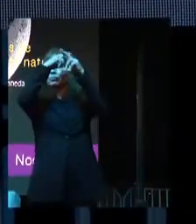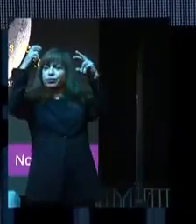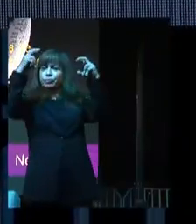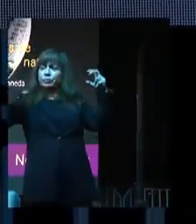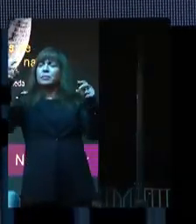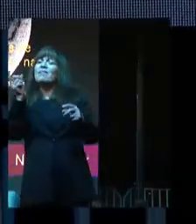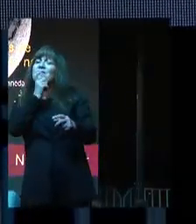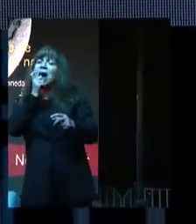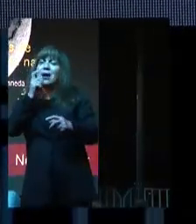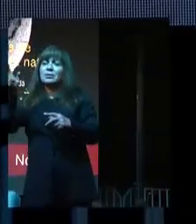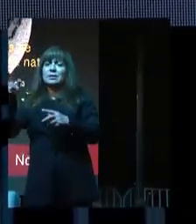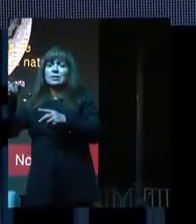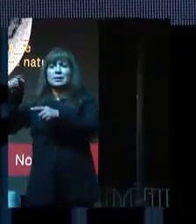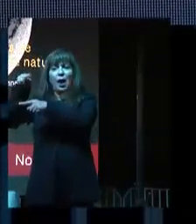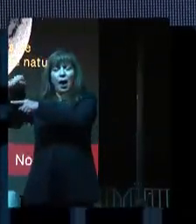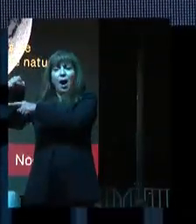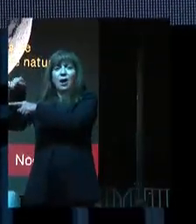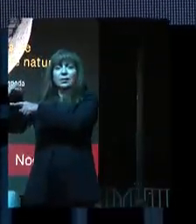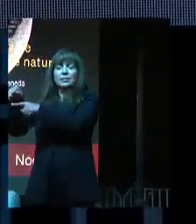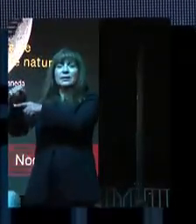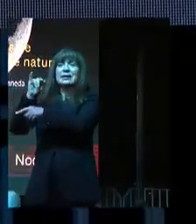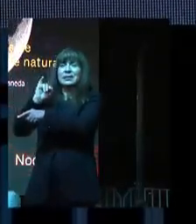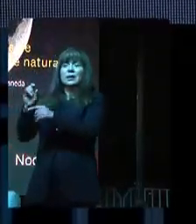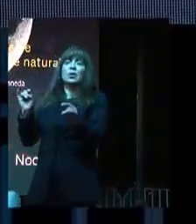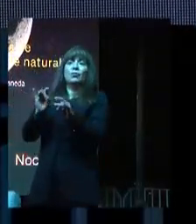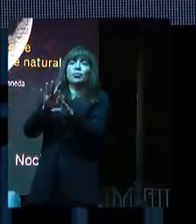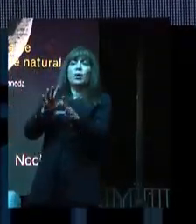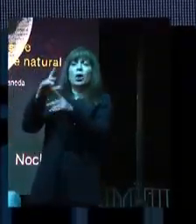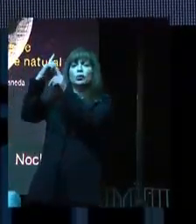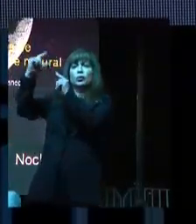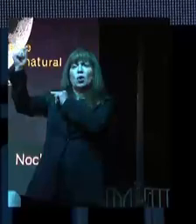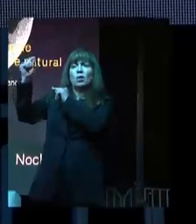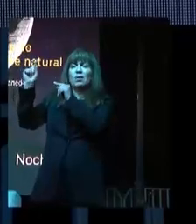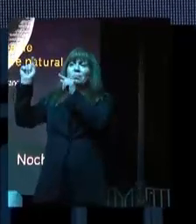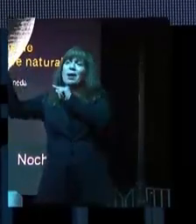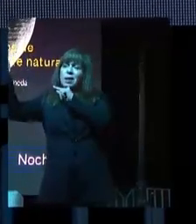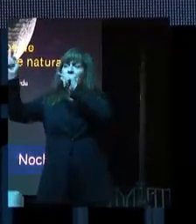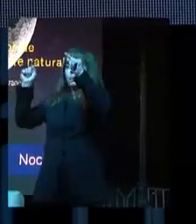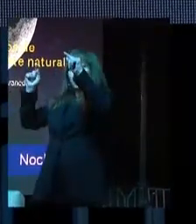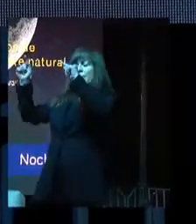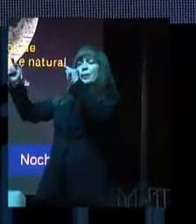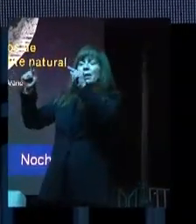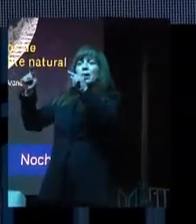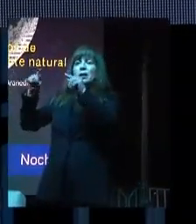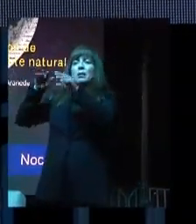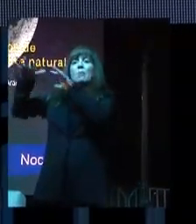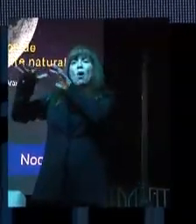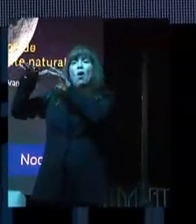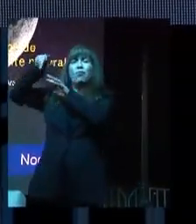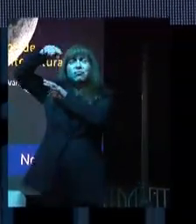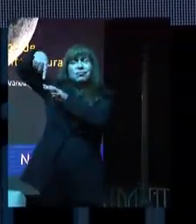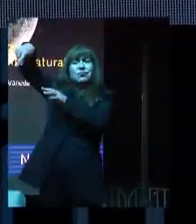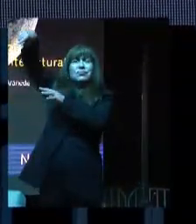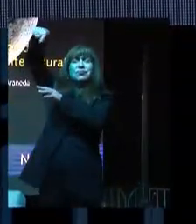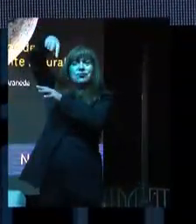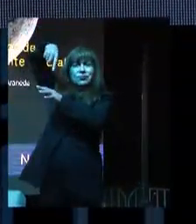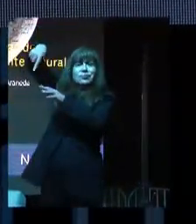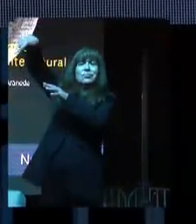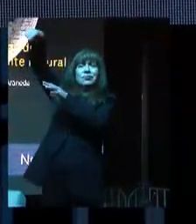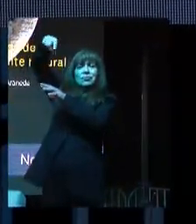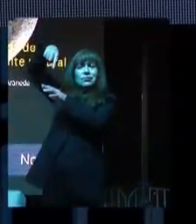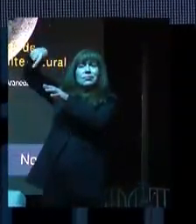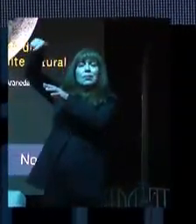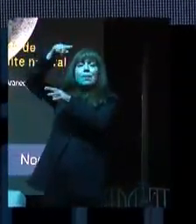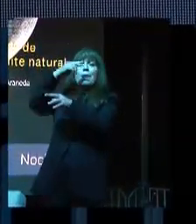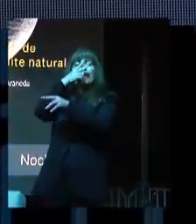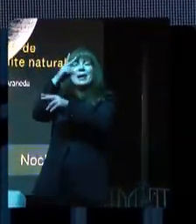baterías y que todo funcione. Y si el Sol se corre para allá y se corre para allá, se corre para allá, uno va moviendo de tal manera como un girasol,